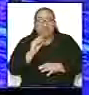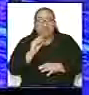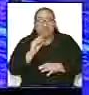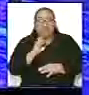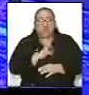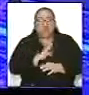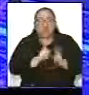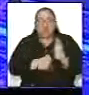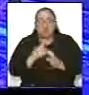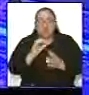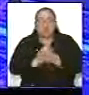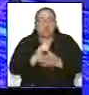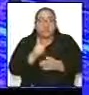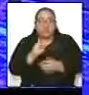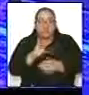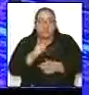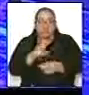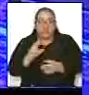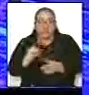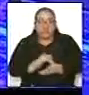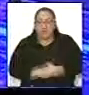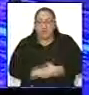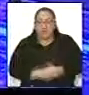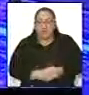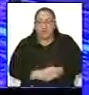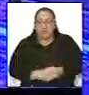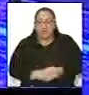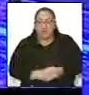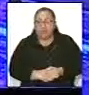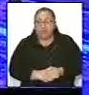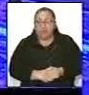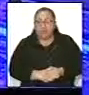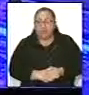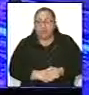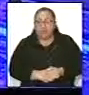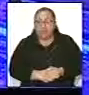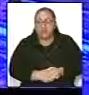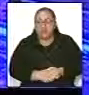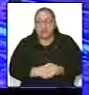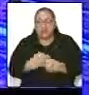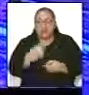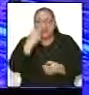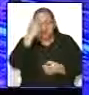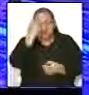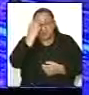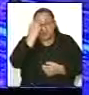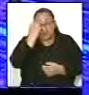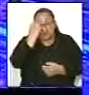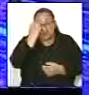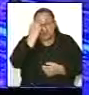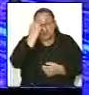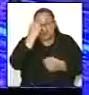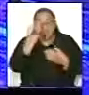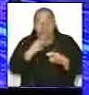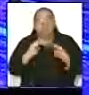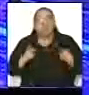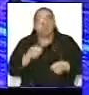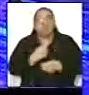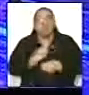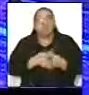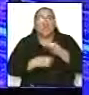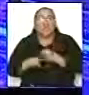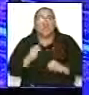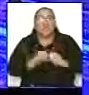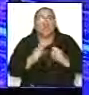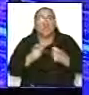Supremo Pedro Chávarri. Ahora los dejamos con la mesa de trabajo que organizó la